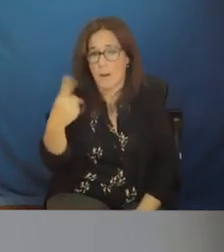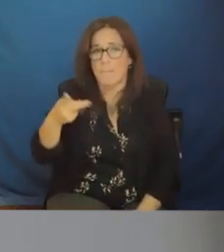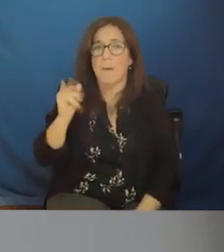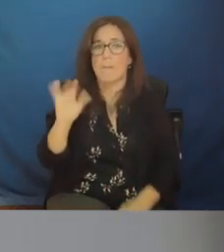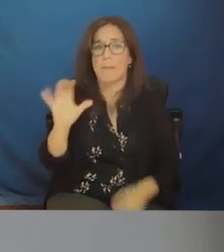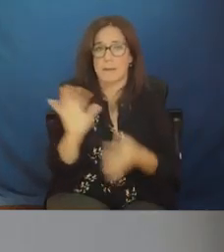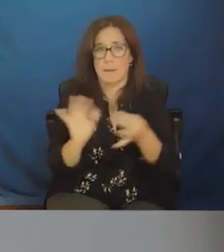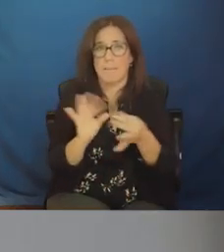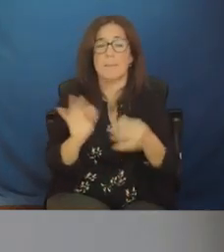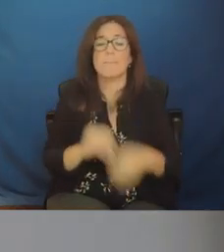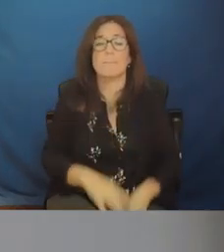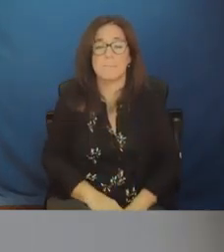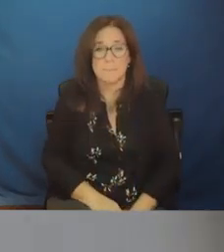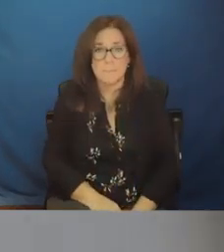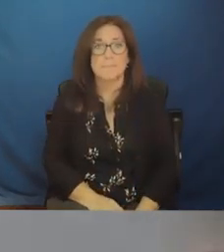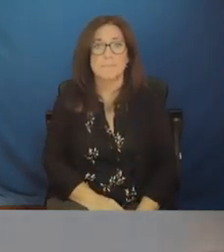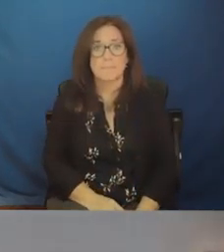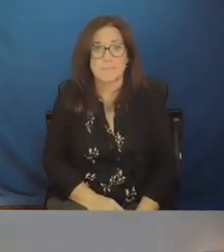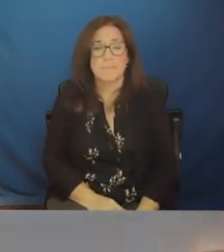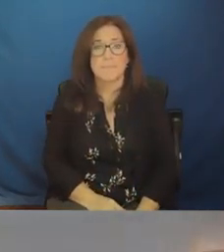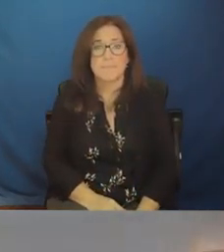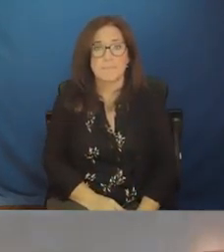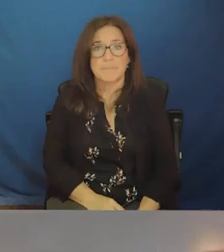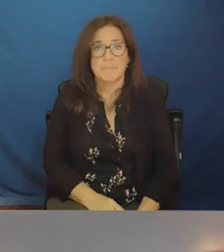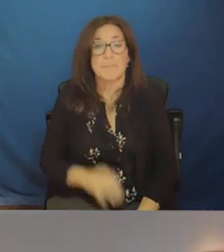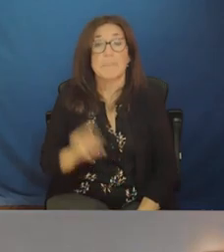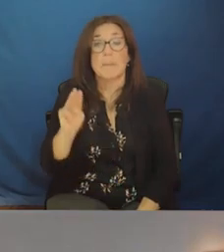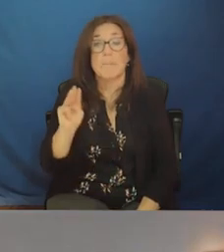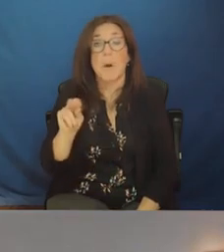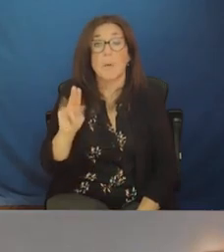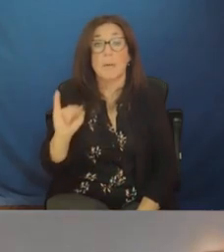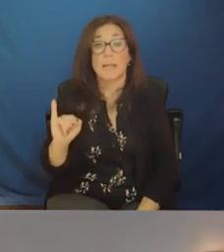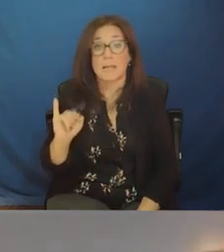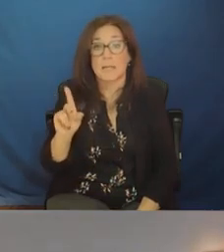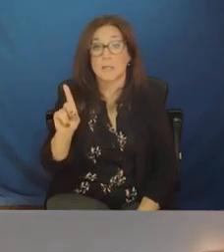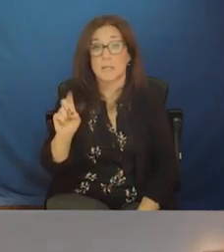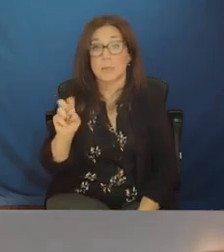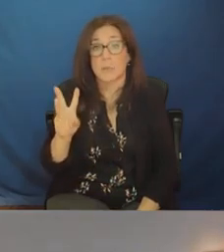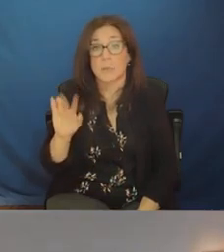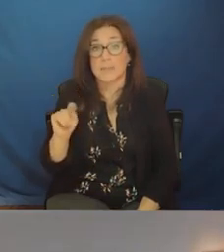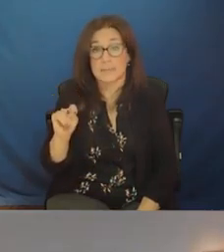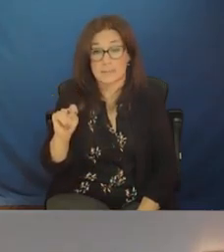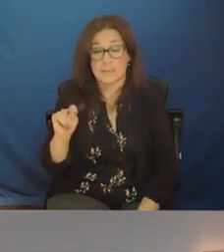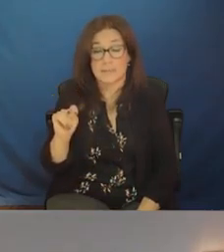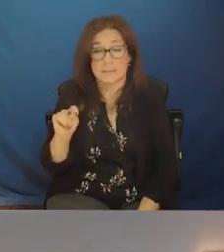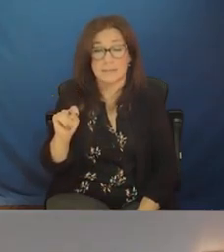comentario del público webb un momento